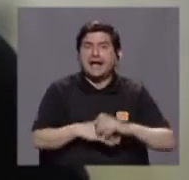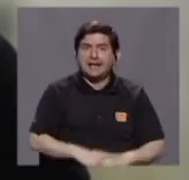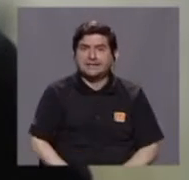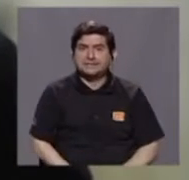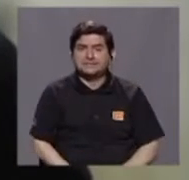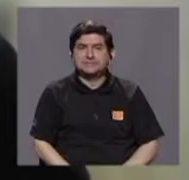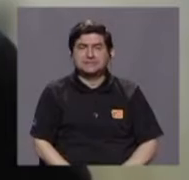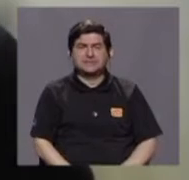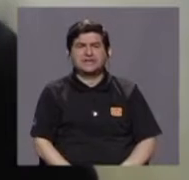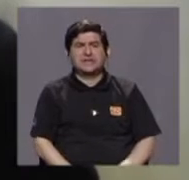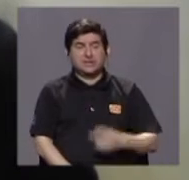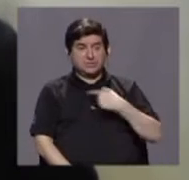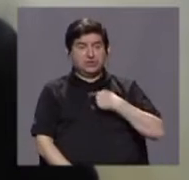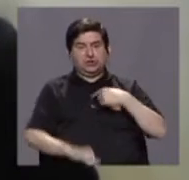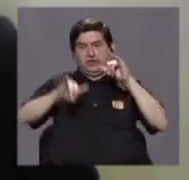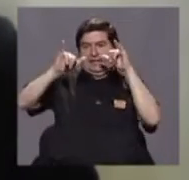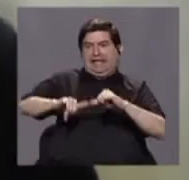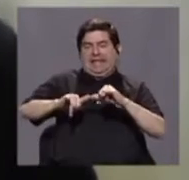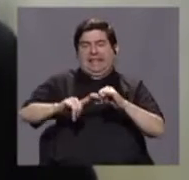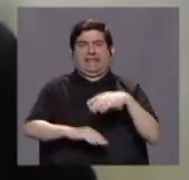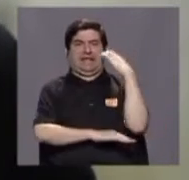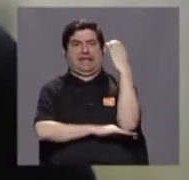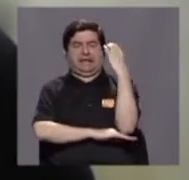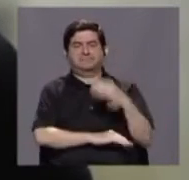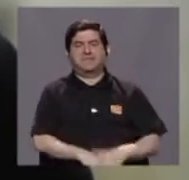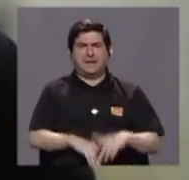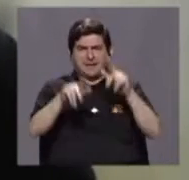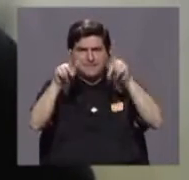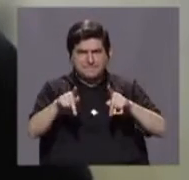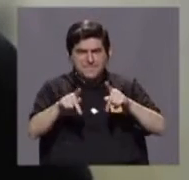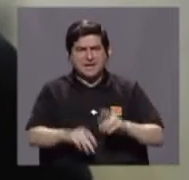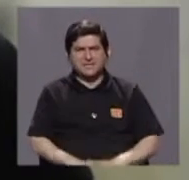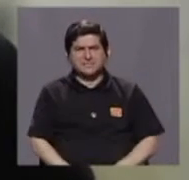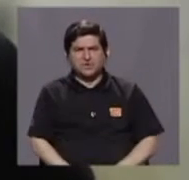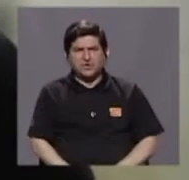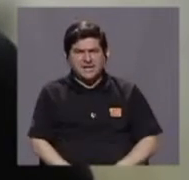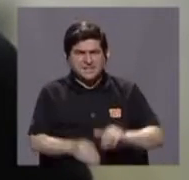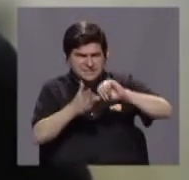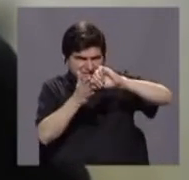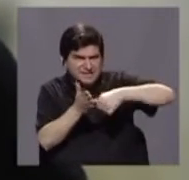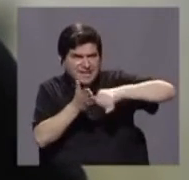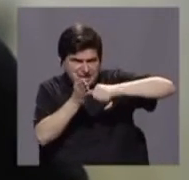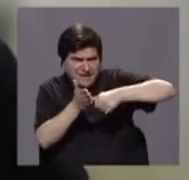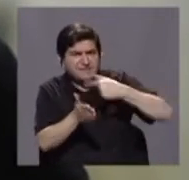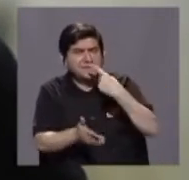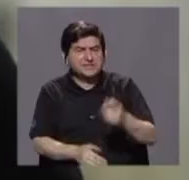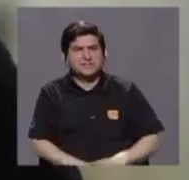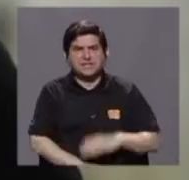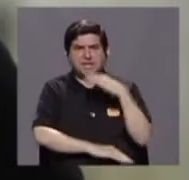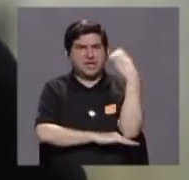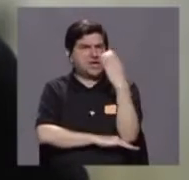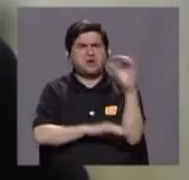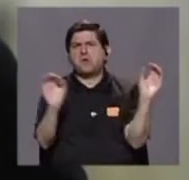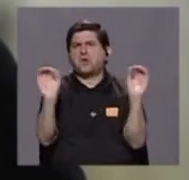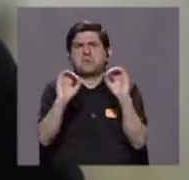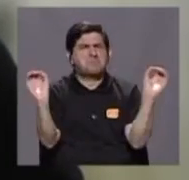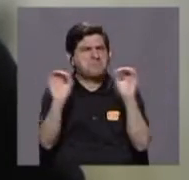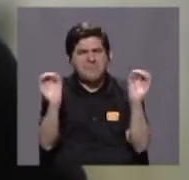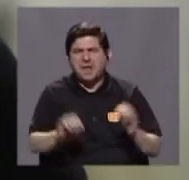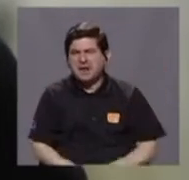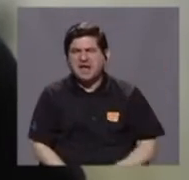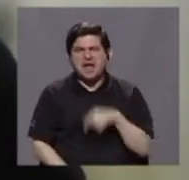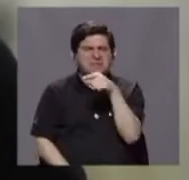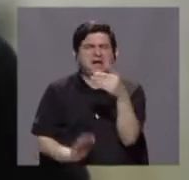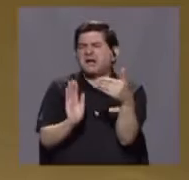un confinamiento en Colombia, porque los de Colombia, los de la Cátedra Europa, me insistían que en Colombia no pasaba nada, que esto no